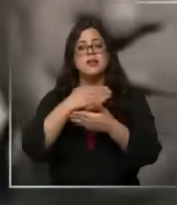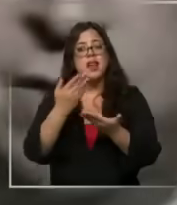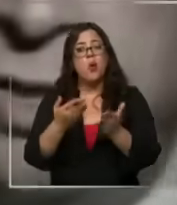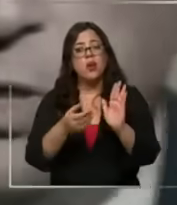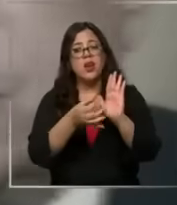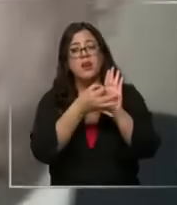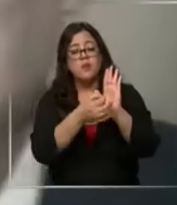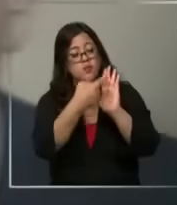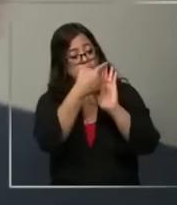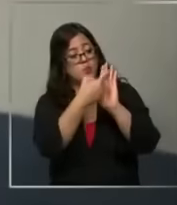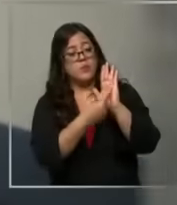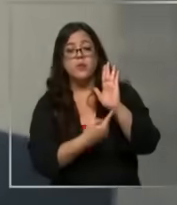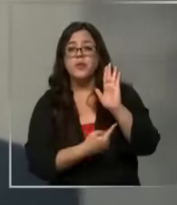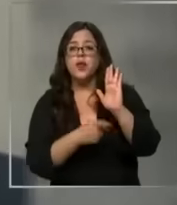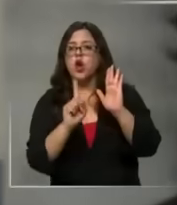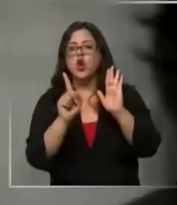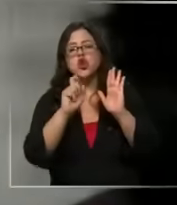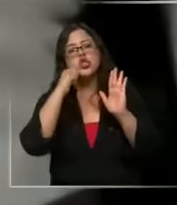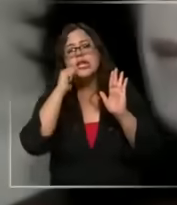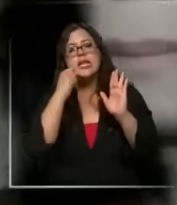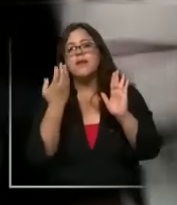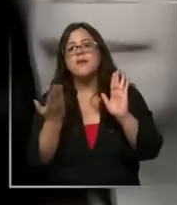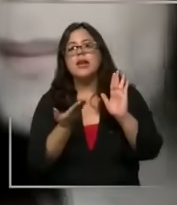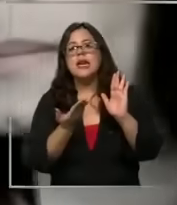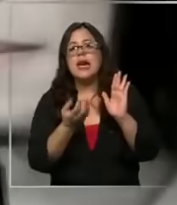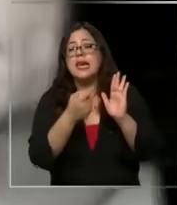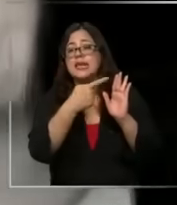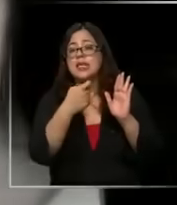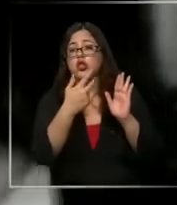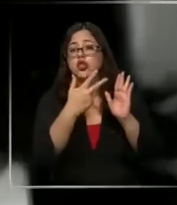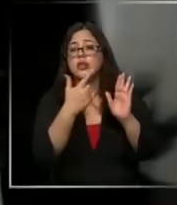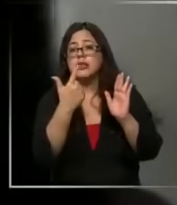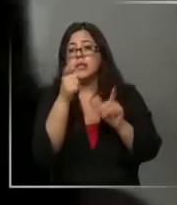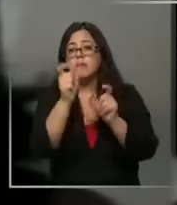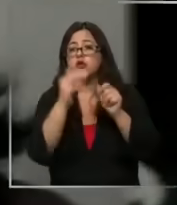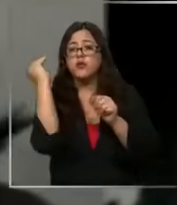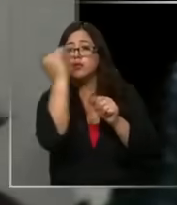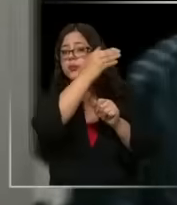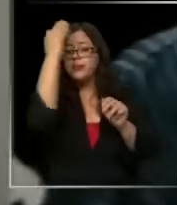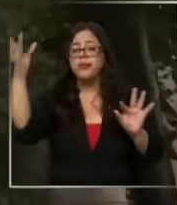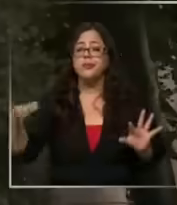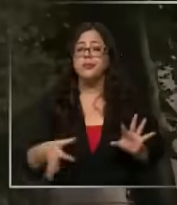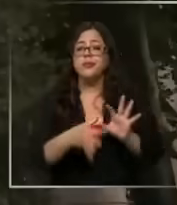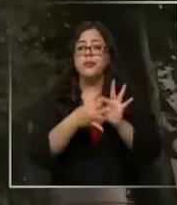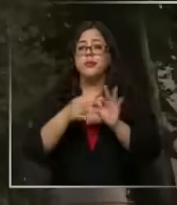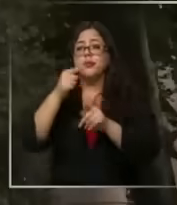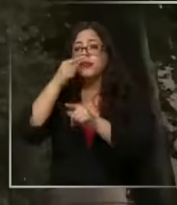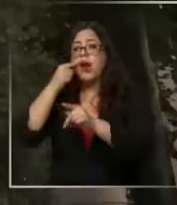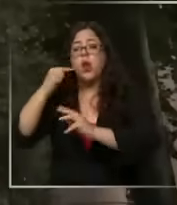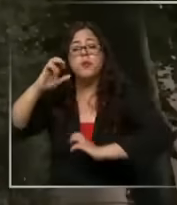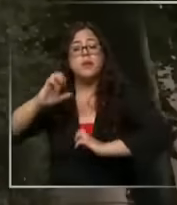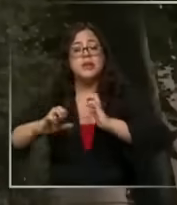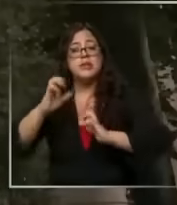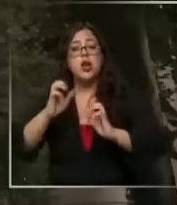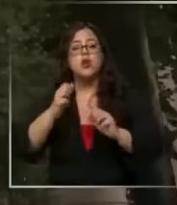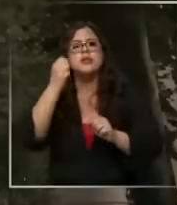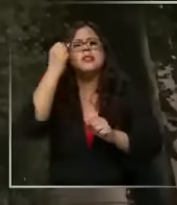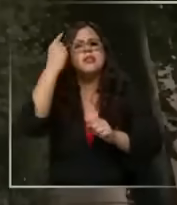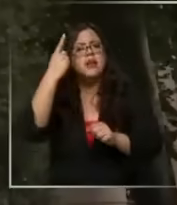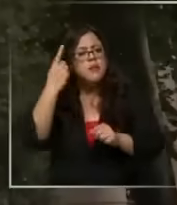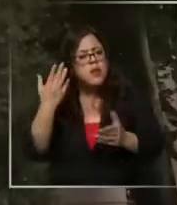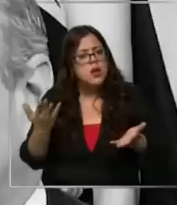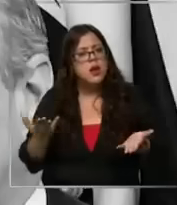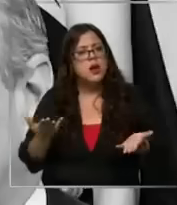en los documentos no necesariamente implica que los 187 famosos vinculados al empresario hayan sabido en su